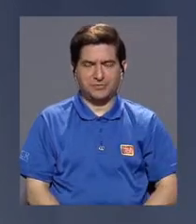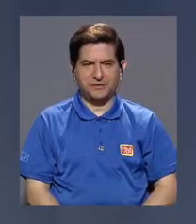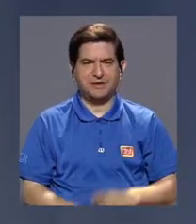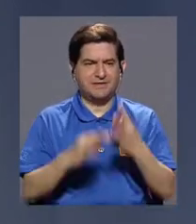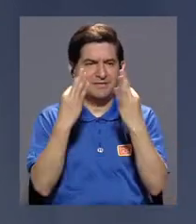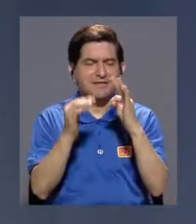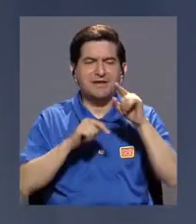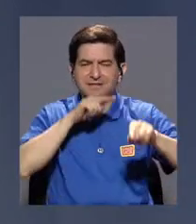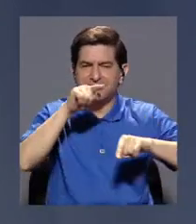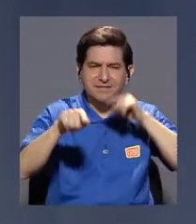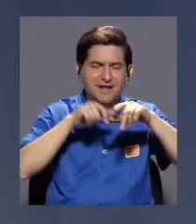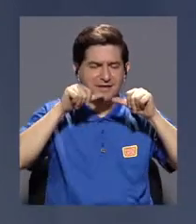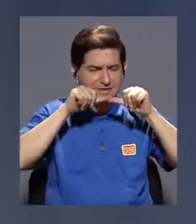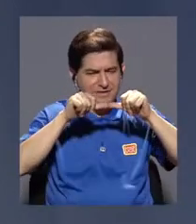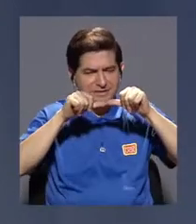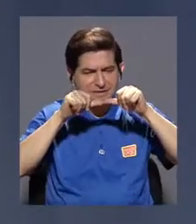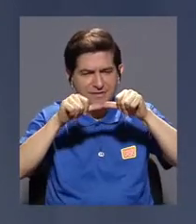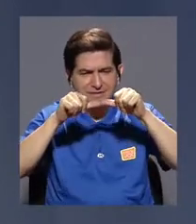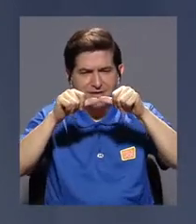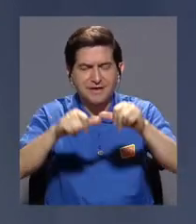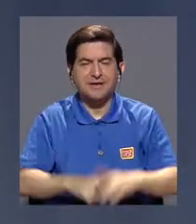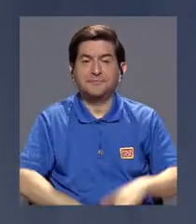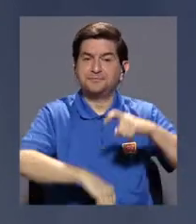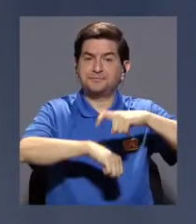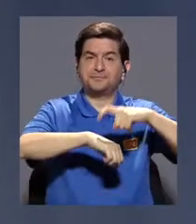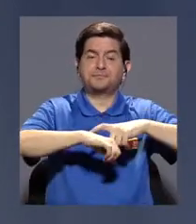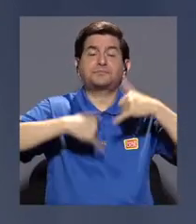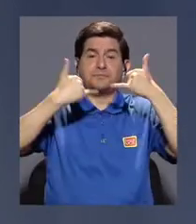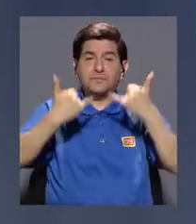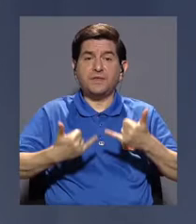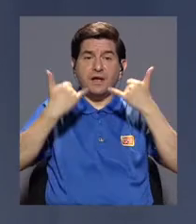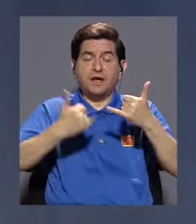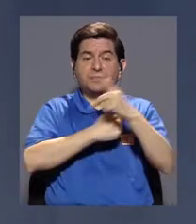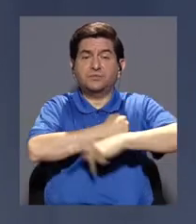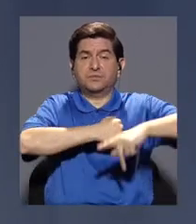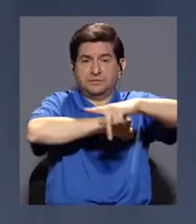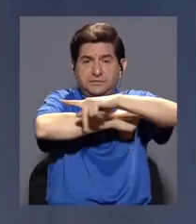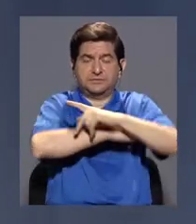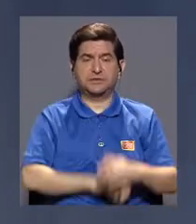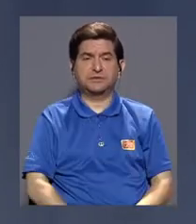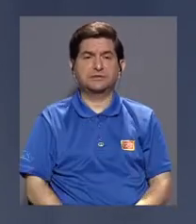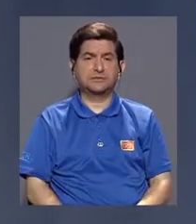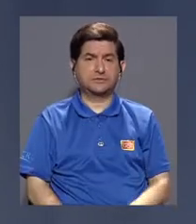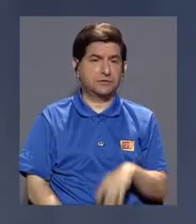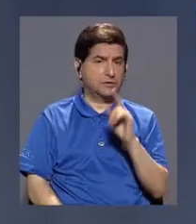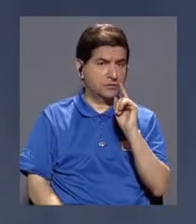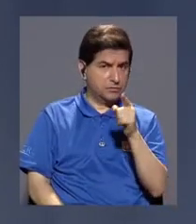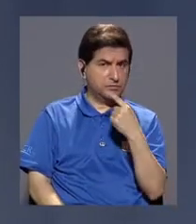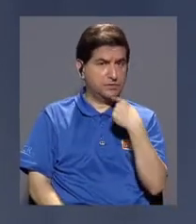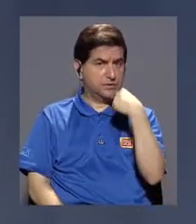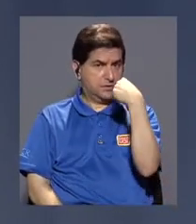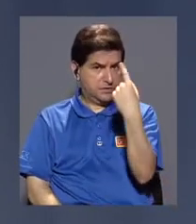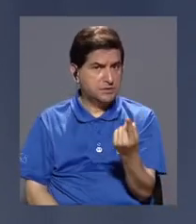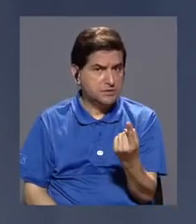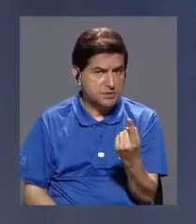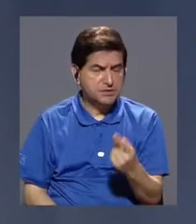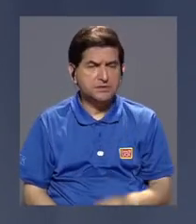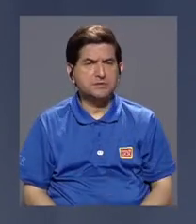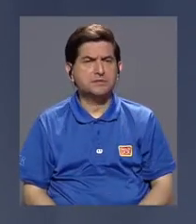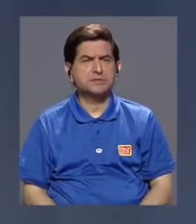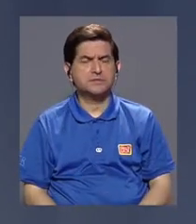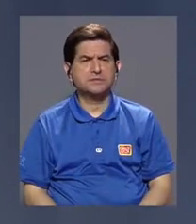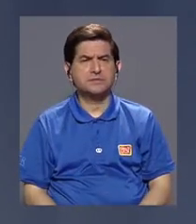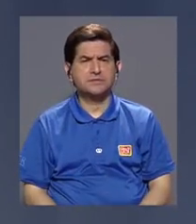una crítica sistemática al momento que estamos viviendo como país, y usted le dice que hay una